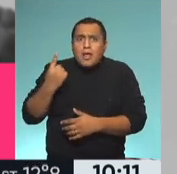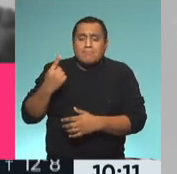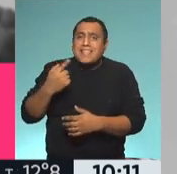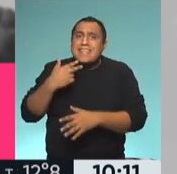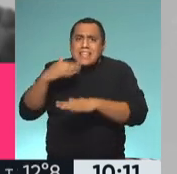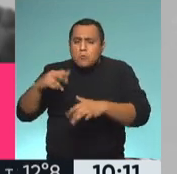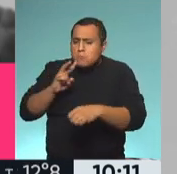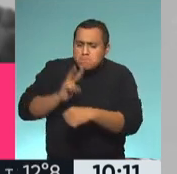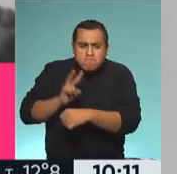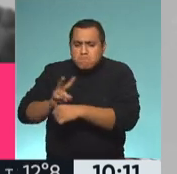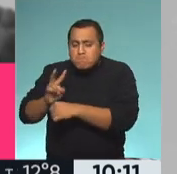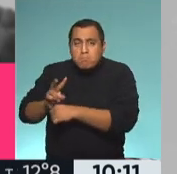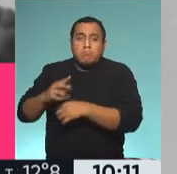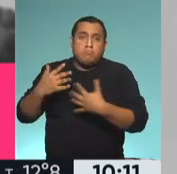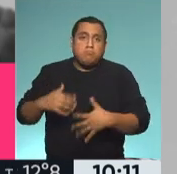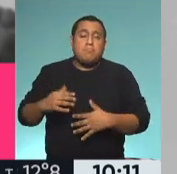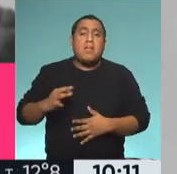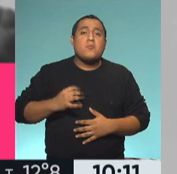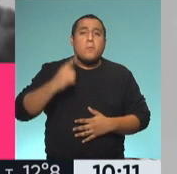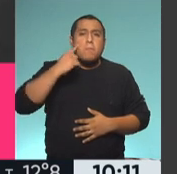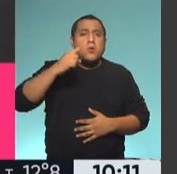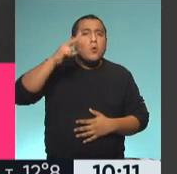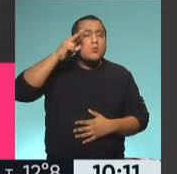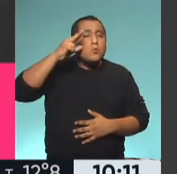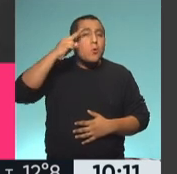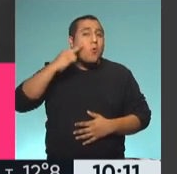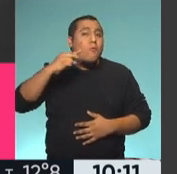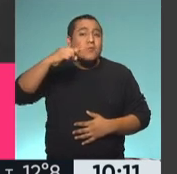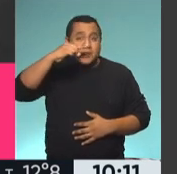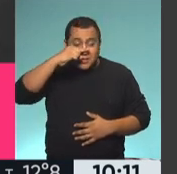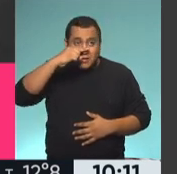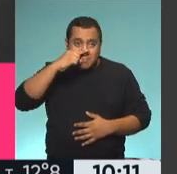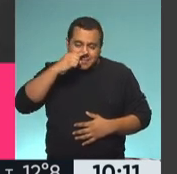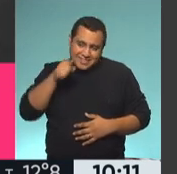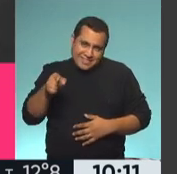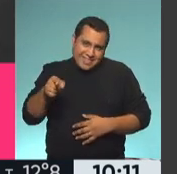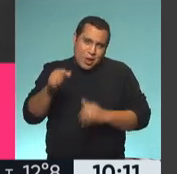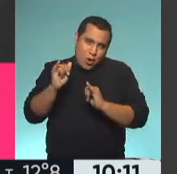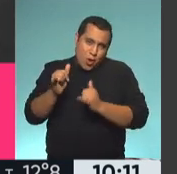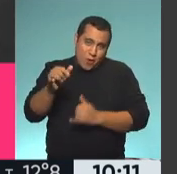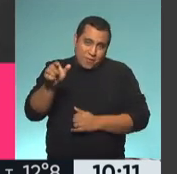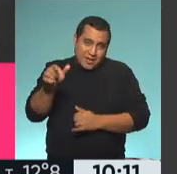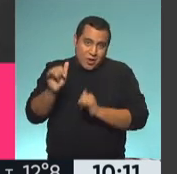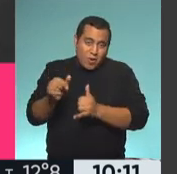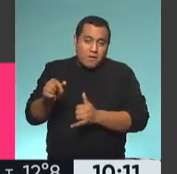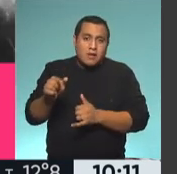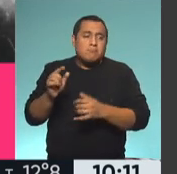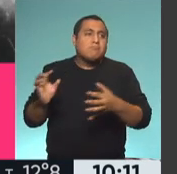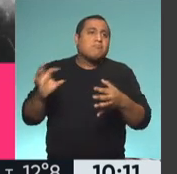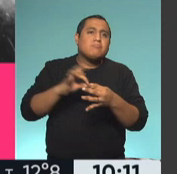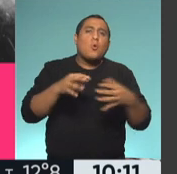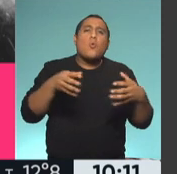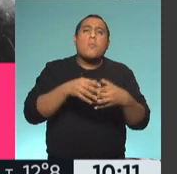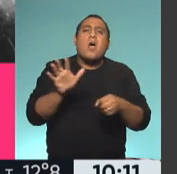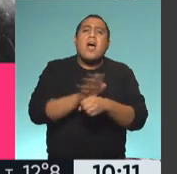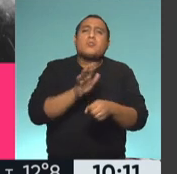hijos. En 1897, el joven Chaplin se unió a un grupo de actores